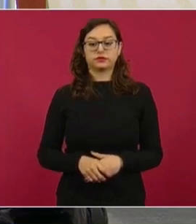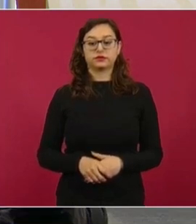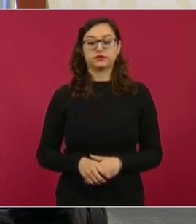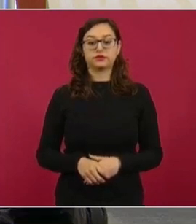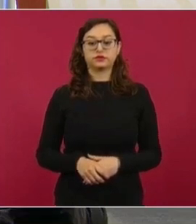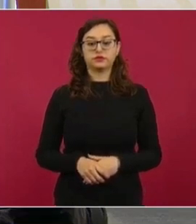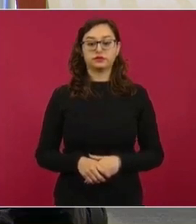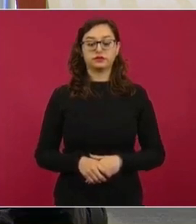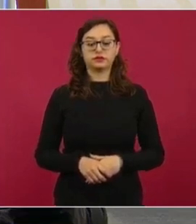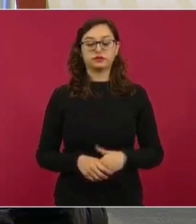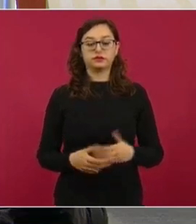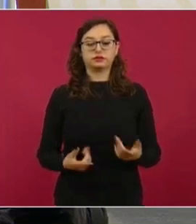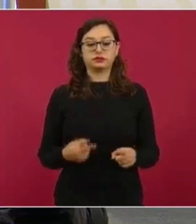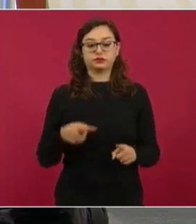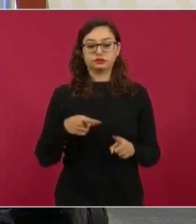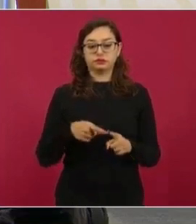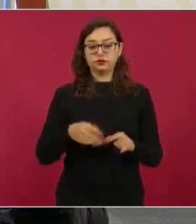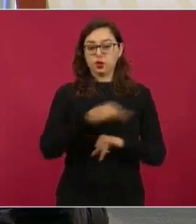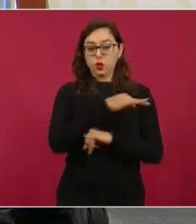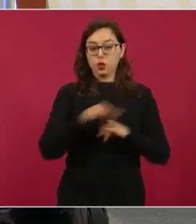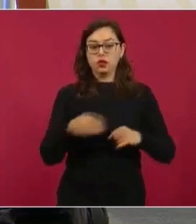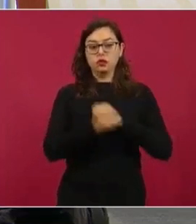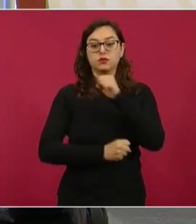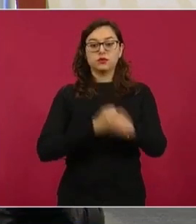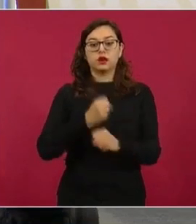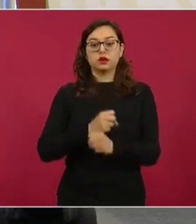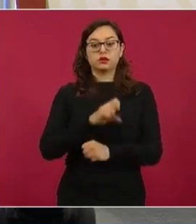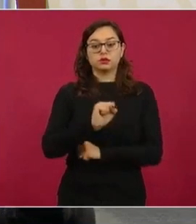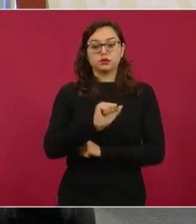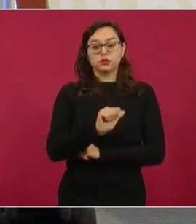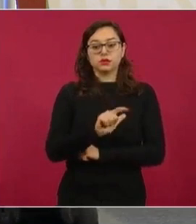este es el último año de Salinas.